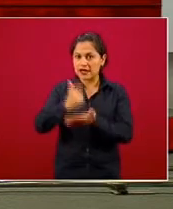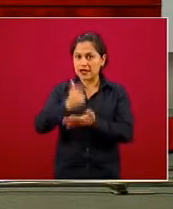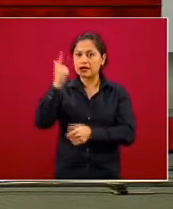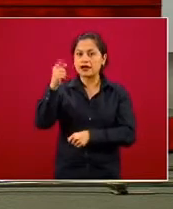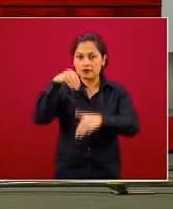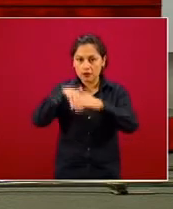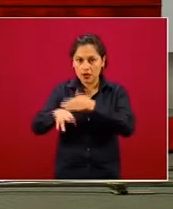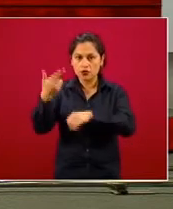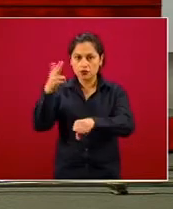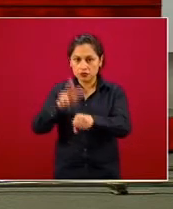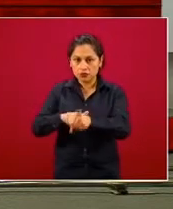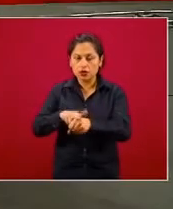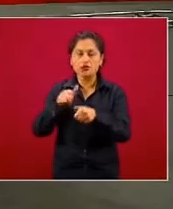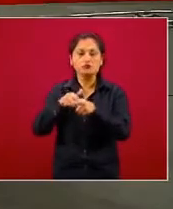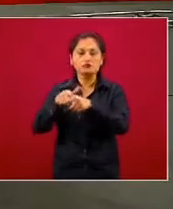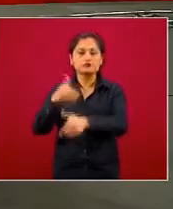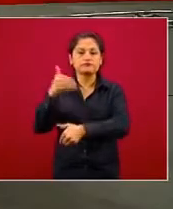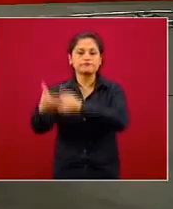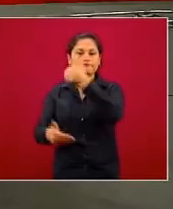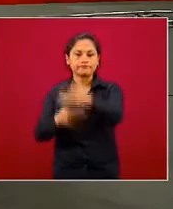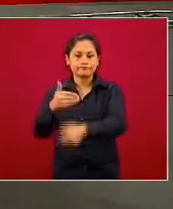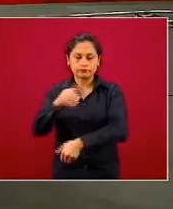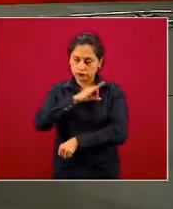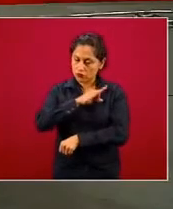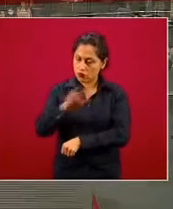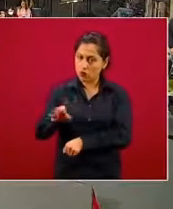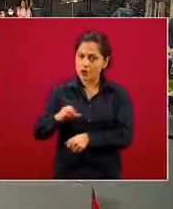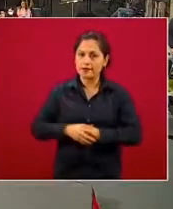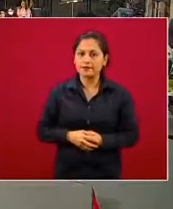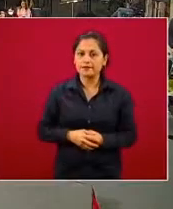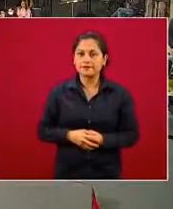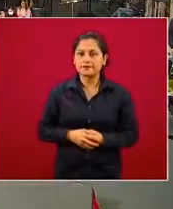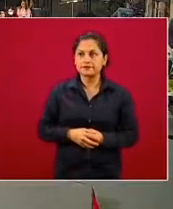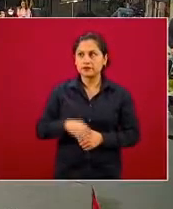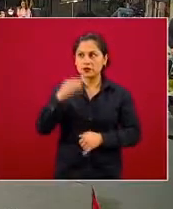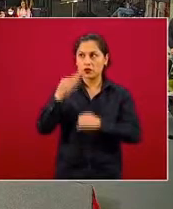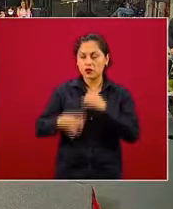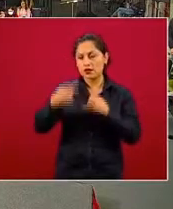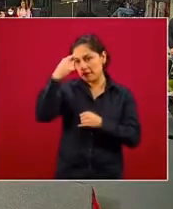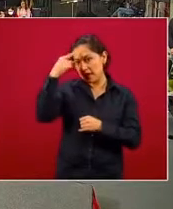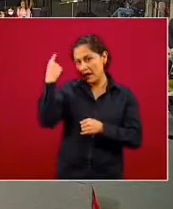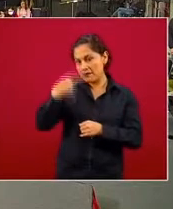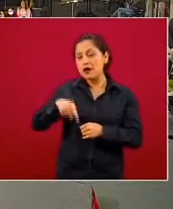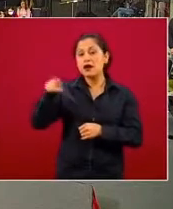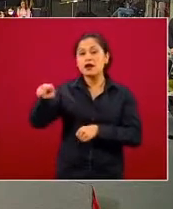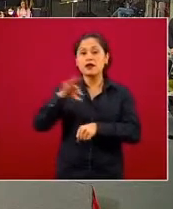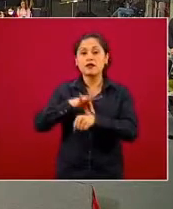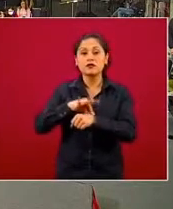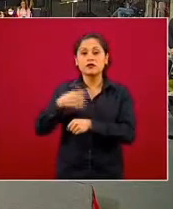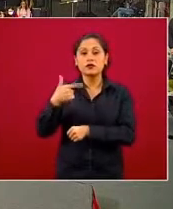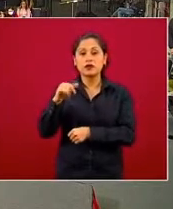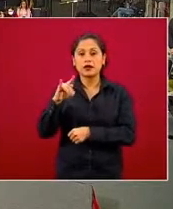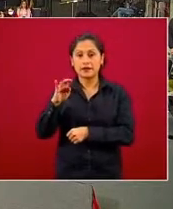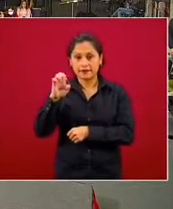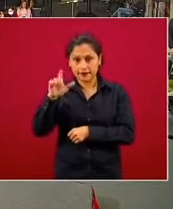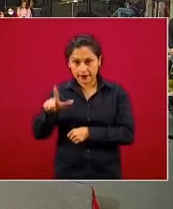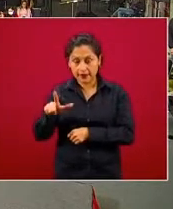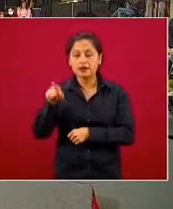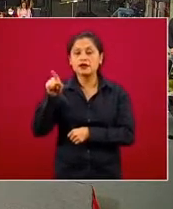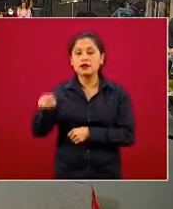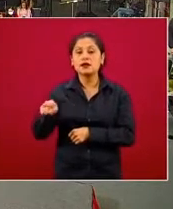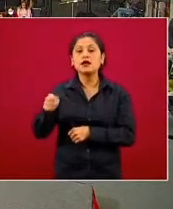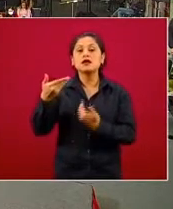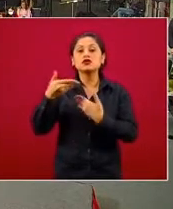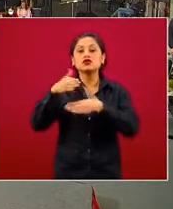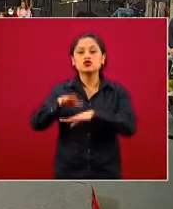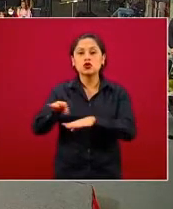be posibilidad able de to be seguir attended. atendiendo. Ese es mi Y la comentario. última para el doctor Gabriel, que manejan las cifras del diario de este